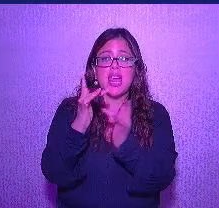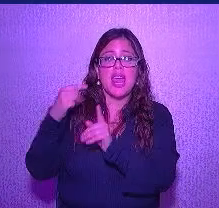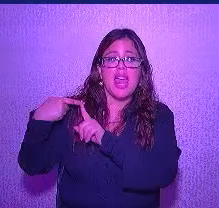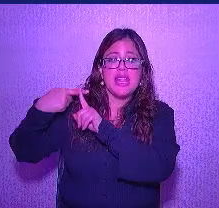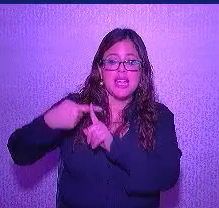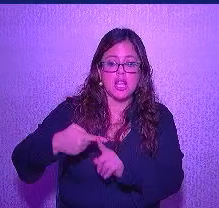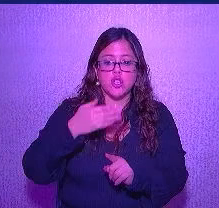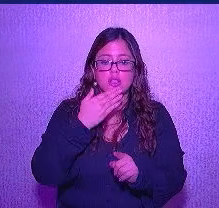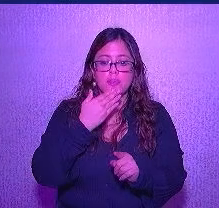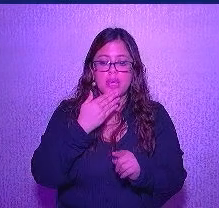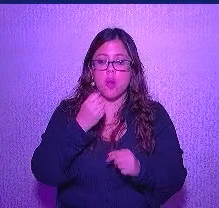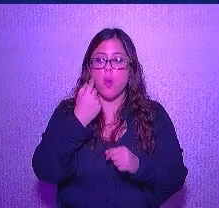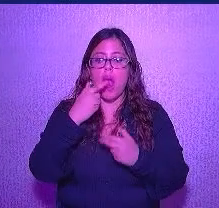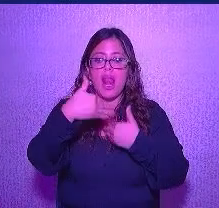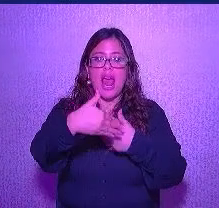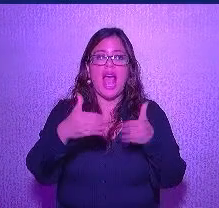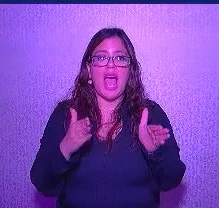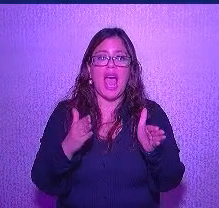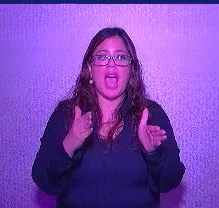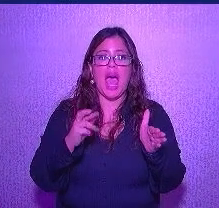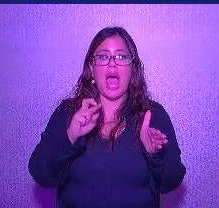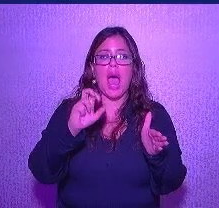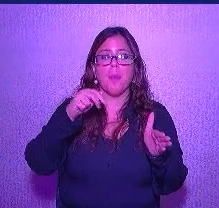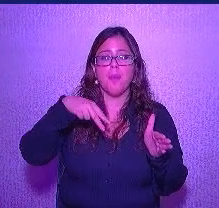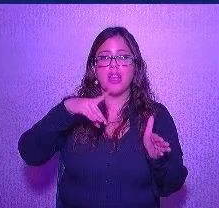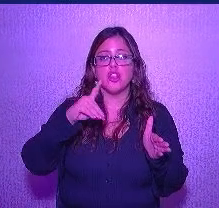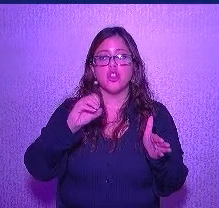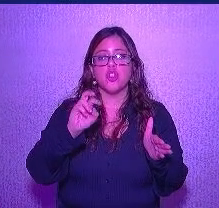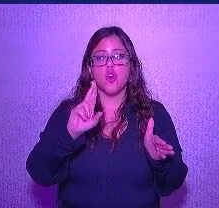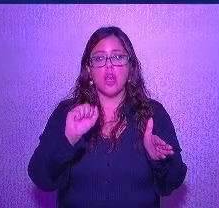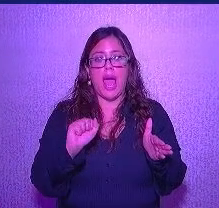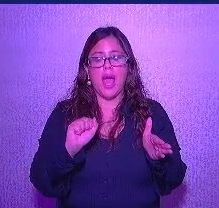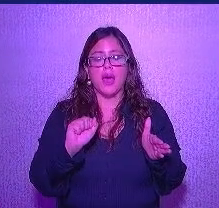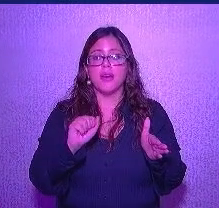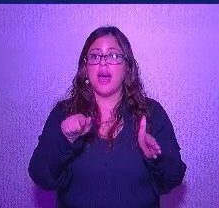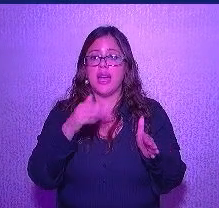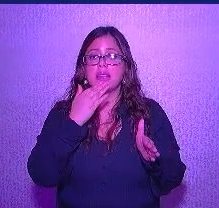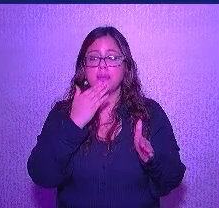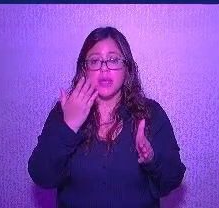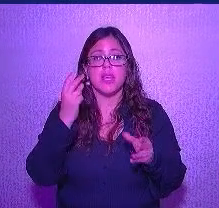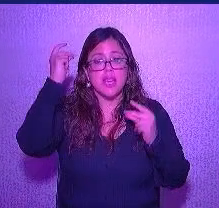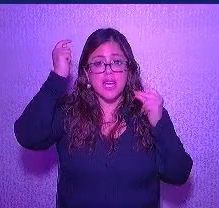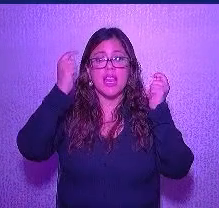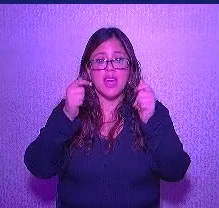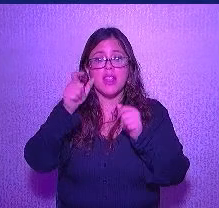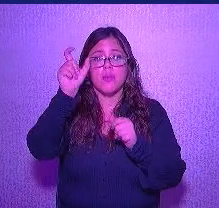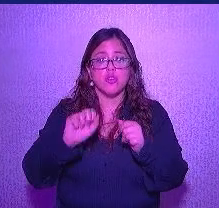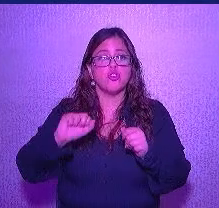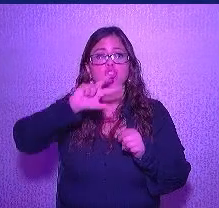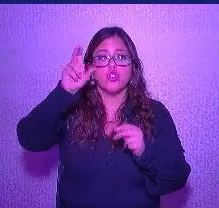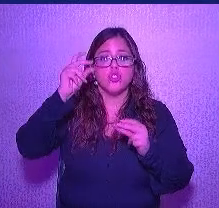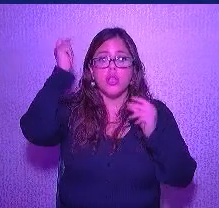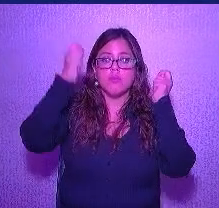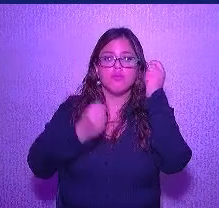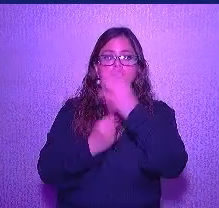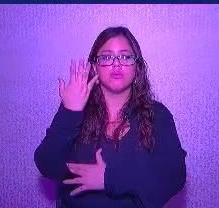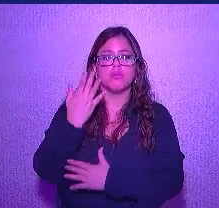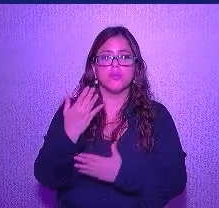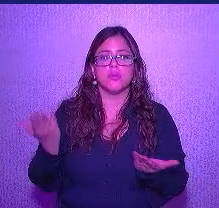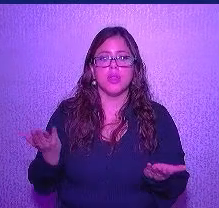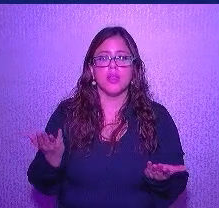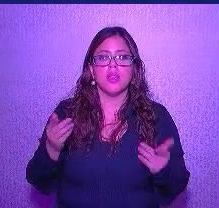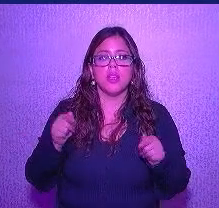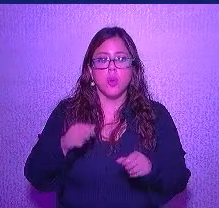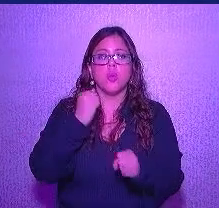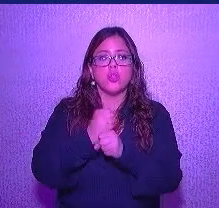Es la caja de Pandora Pandora también creada por efesto el dios de la innovación fuego y del trabajo